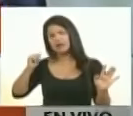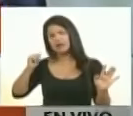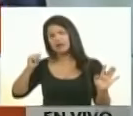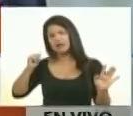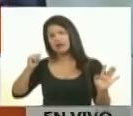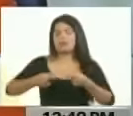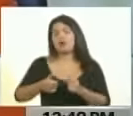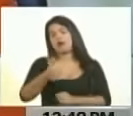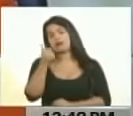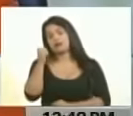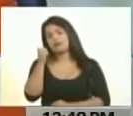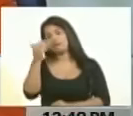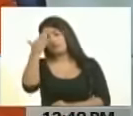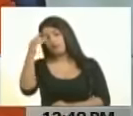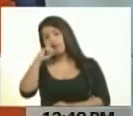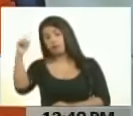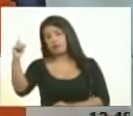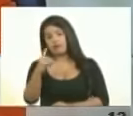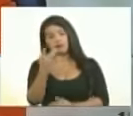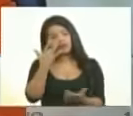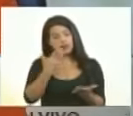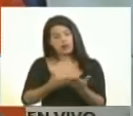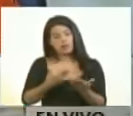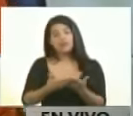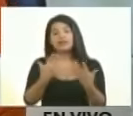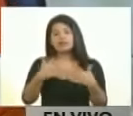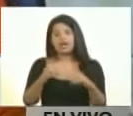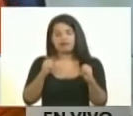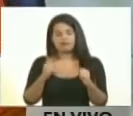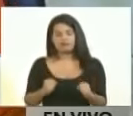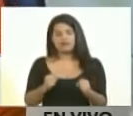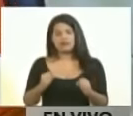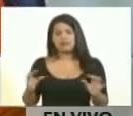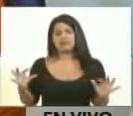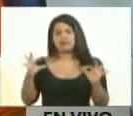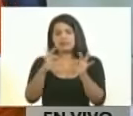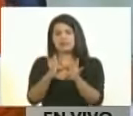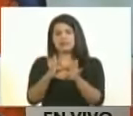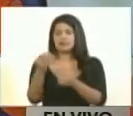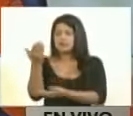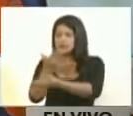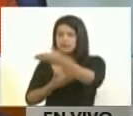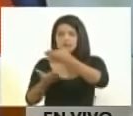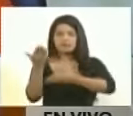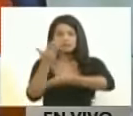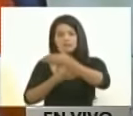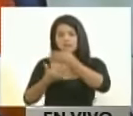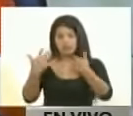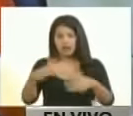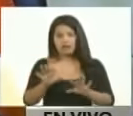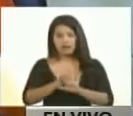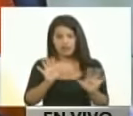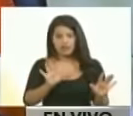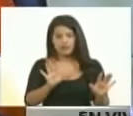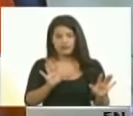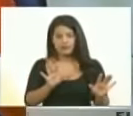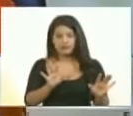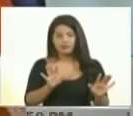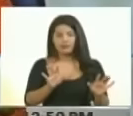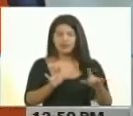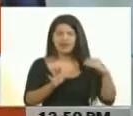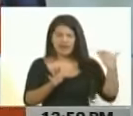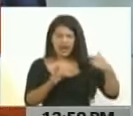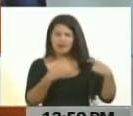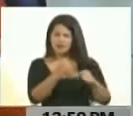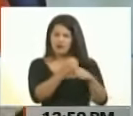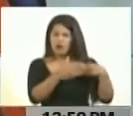y consolidó las áreas estratégicas que ya existían en nuestro país. Pero además,